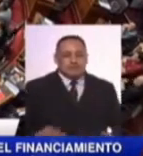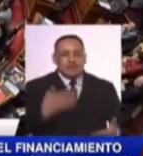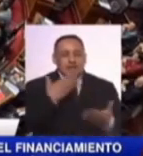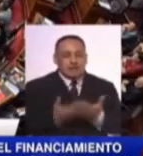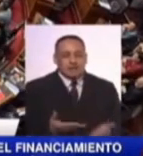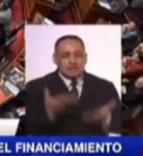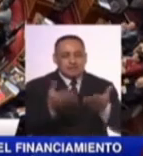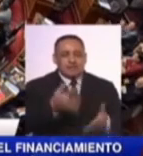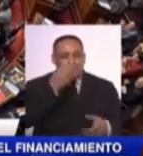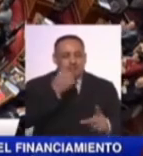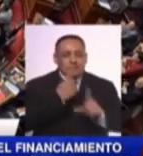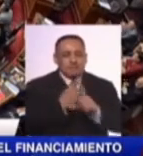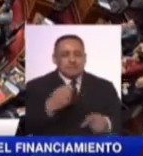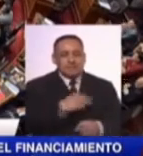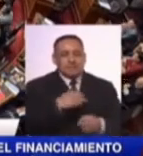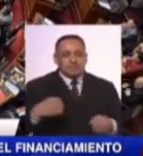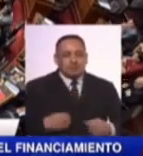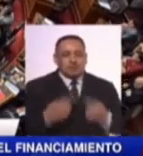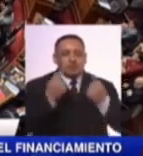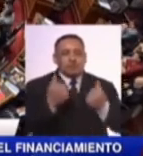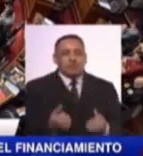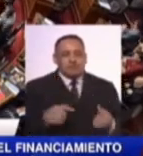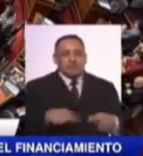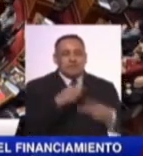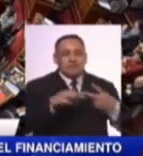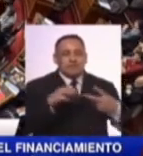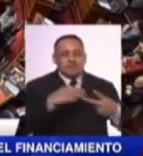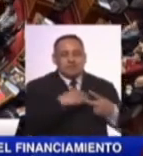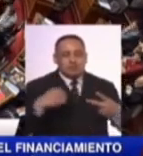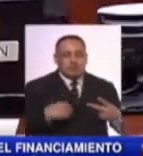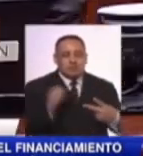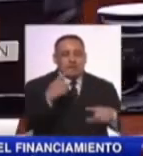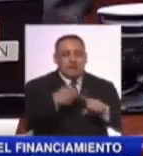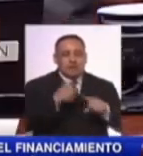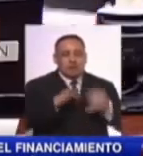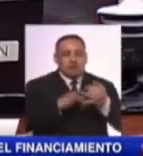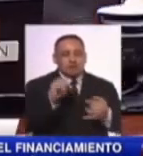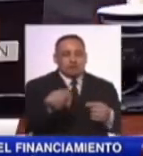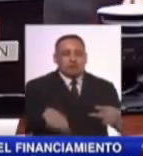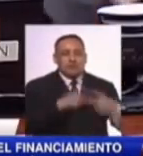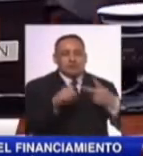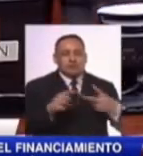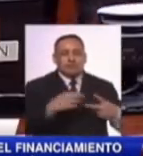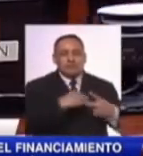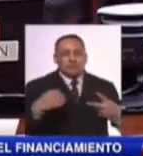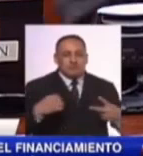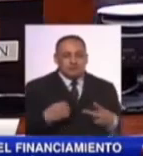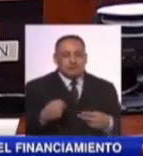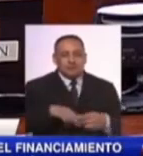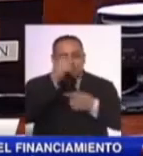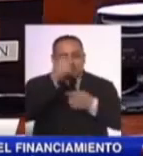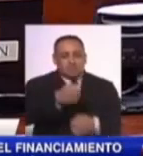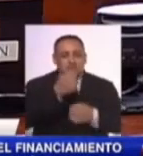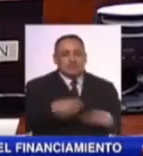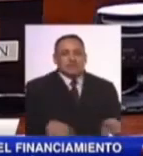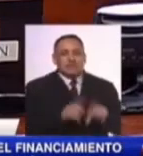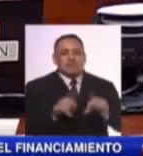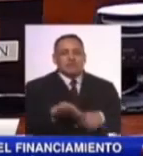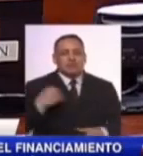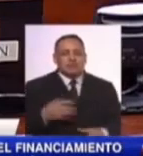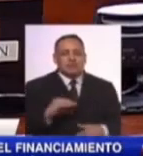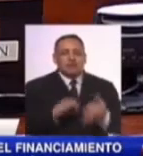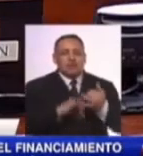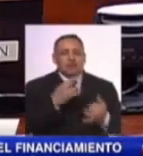lo más importante es que creo que la